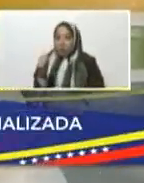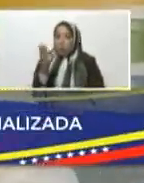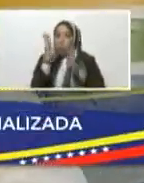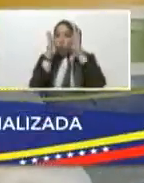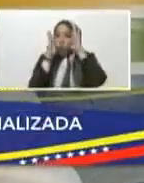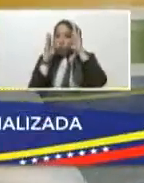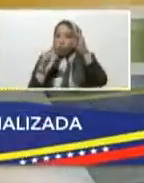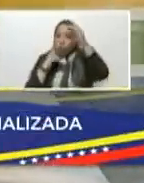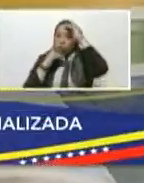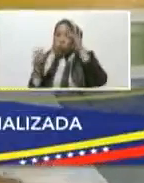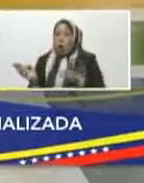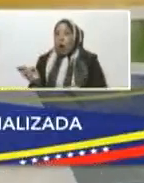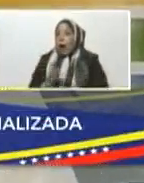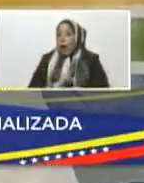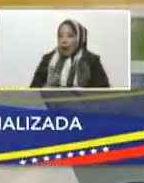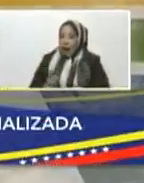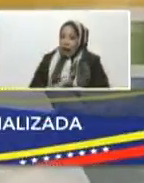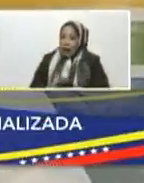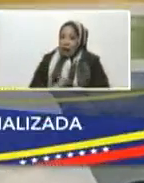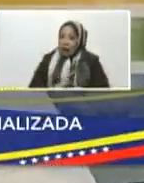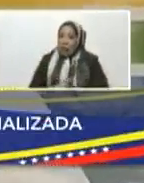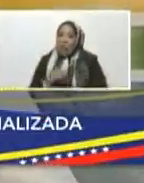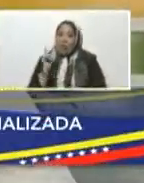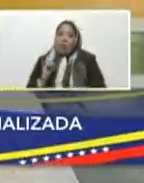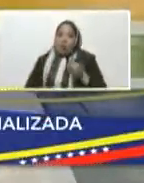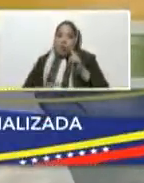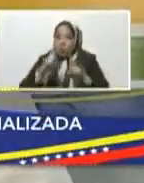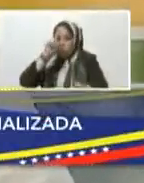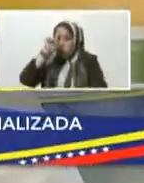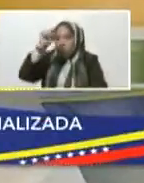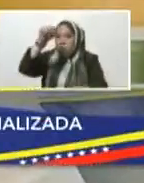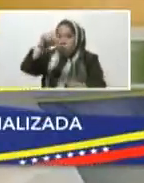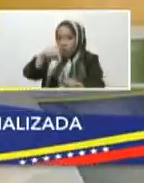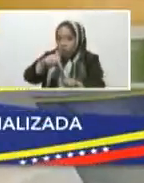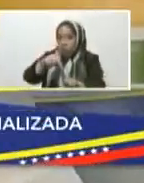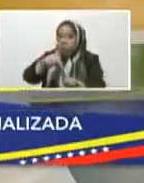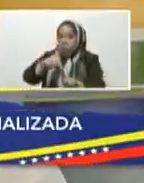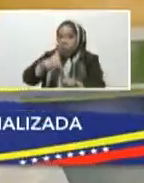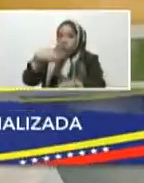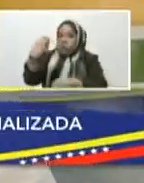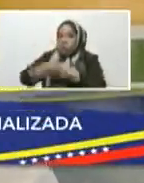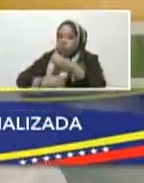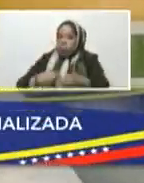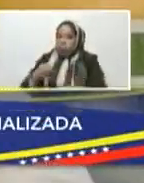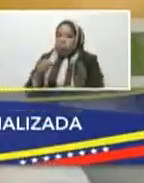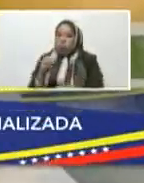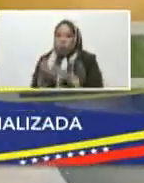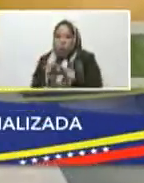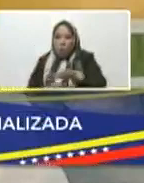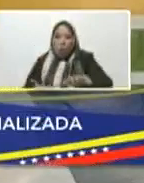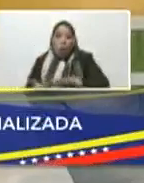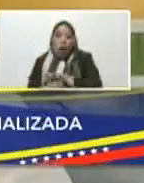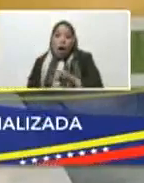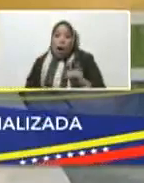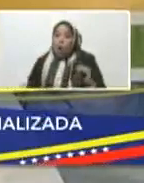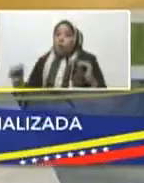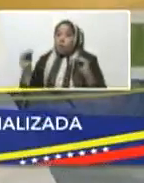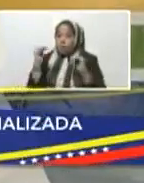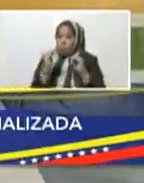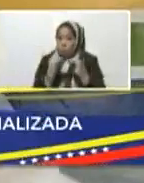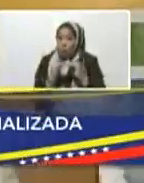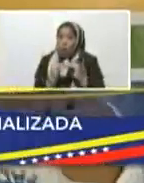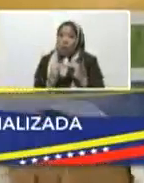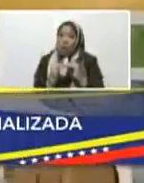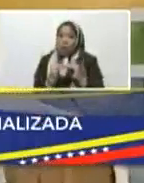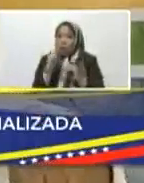atendido inmediato, de acuerdo a sus orientaciones, y cada uno de ellos ha sido resuelto. De igual manera, en la orientación que usted nos